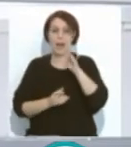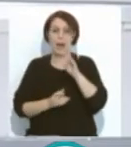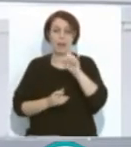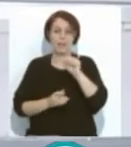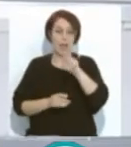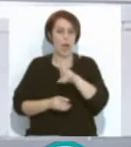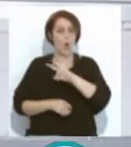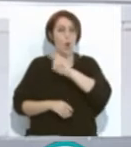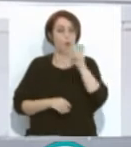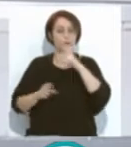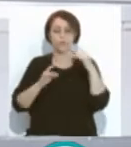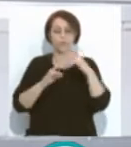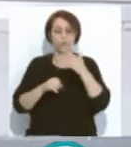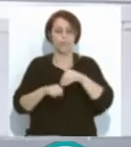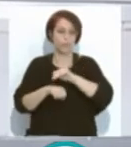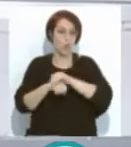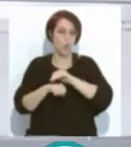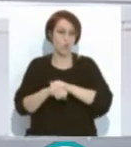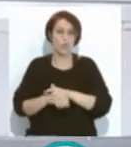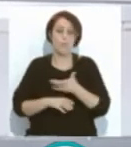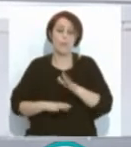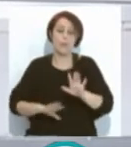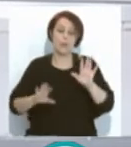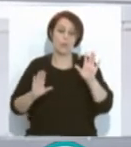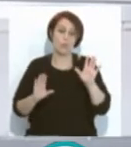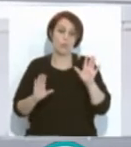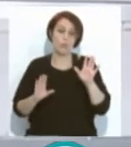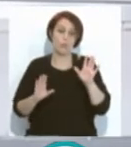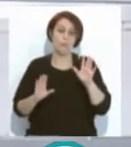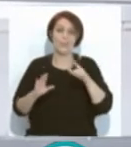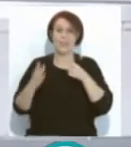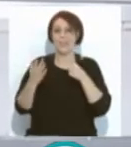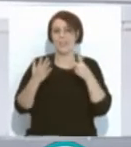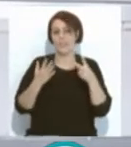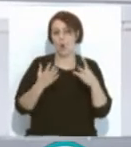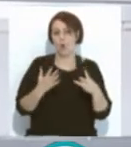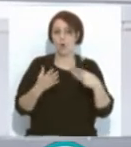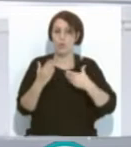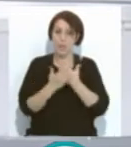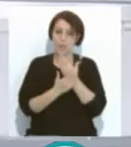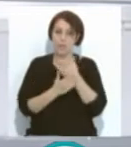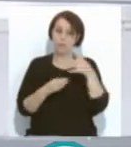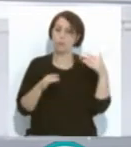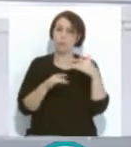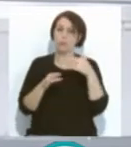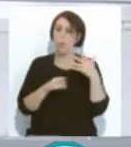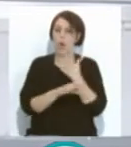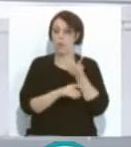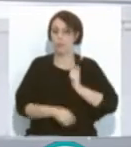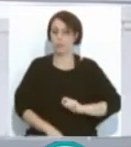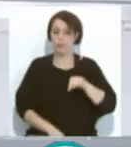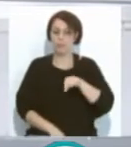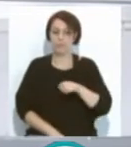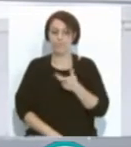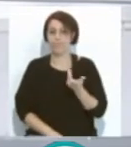partidos amistosos, o sea, pero claro, son 6, 7, 8 días donde los jugadores, sobre todo las